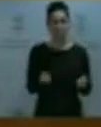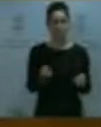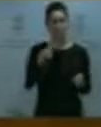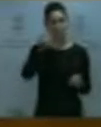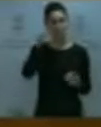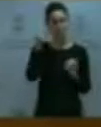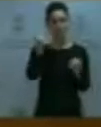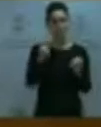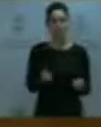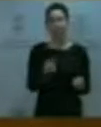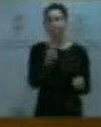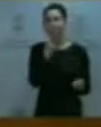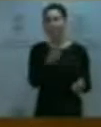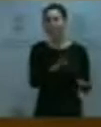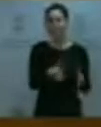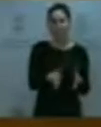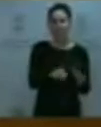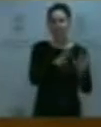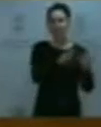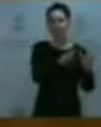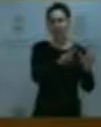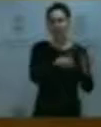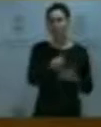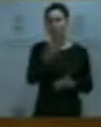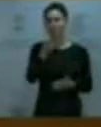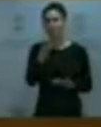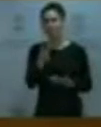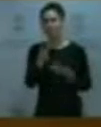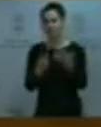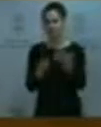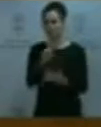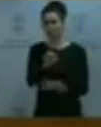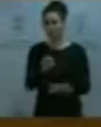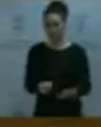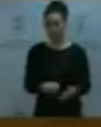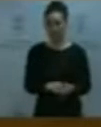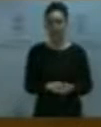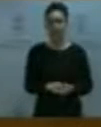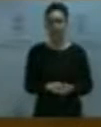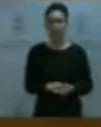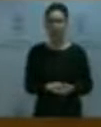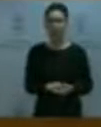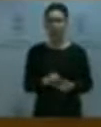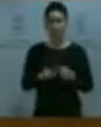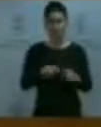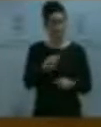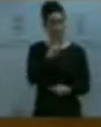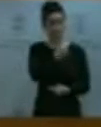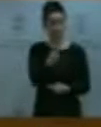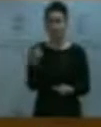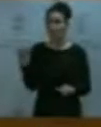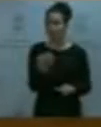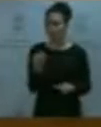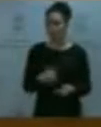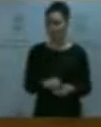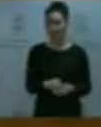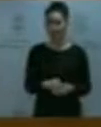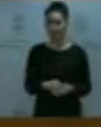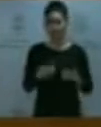el 27%. Y eso hay que decírselo a las familias, y eso hay que decírselo a las industrias, y eso hay